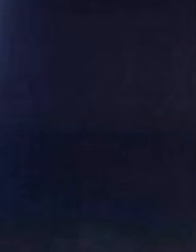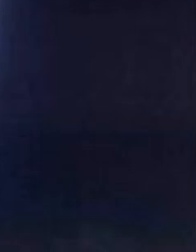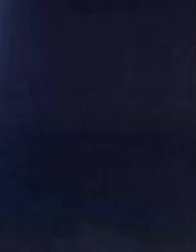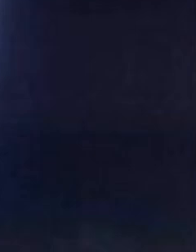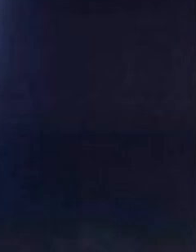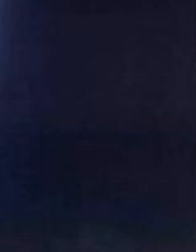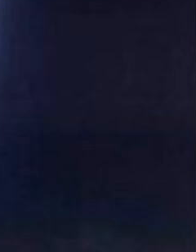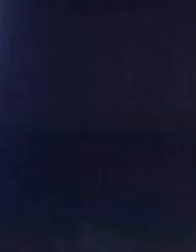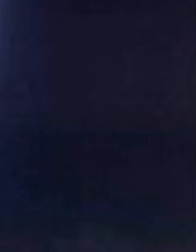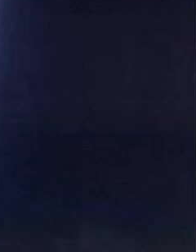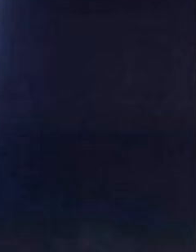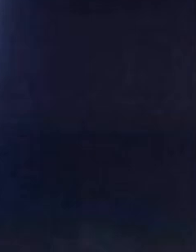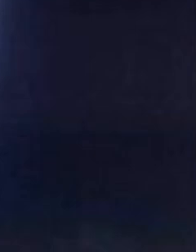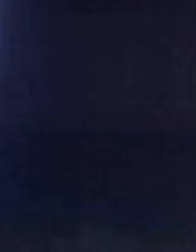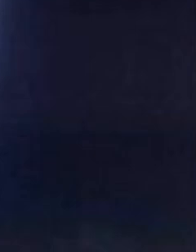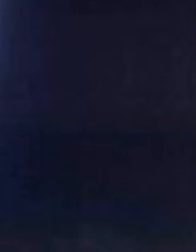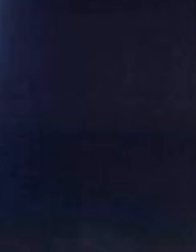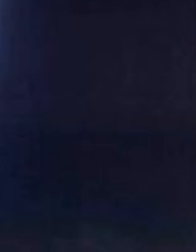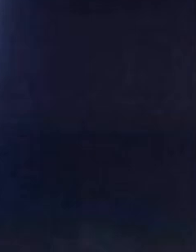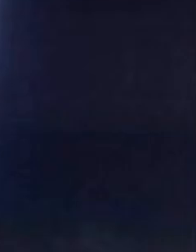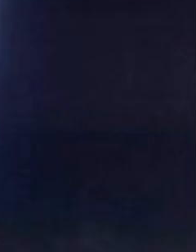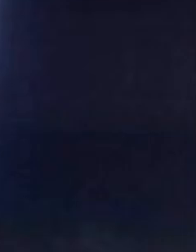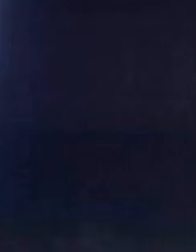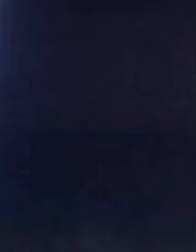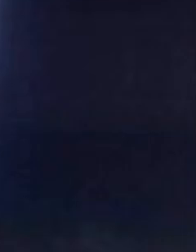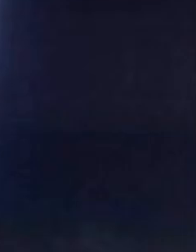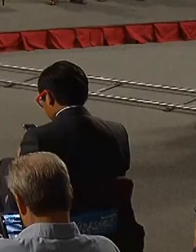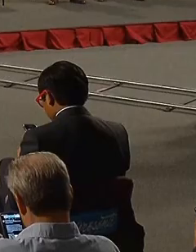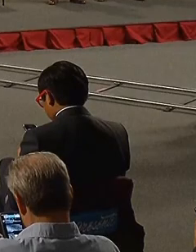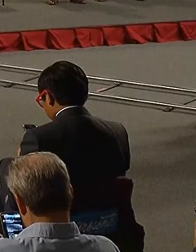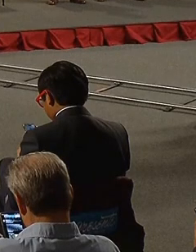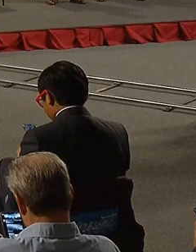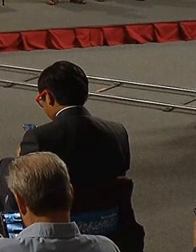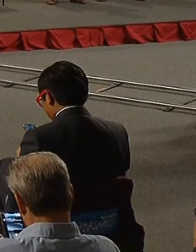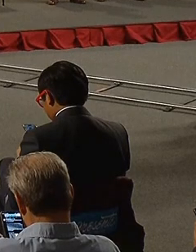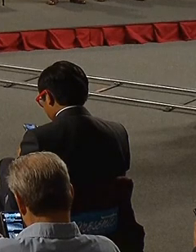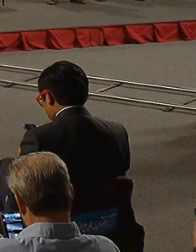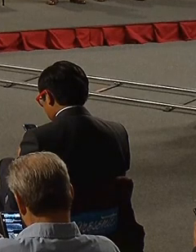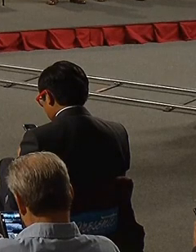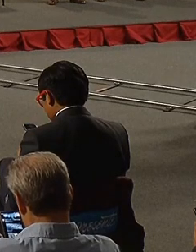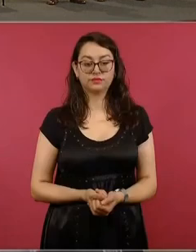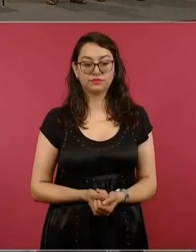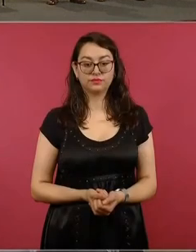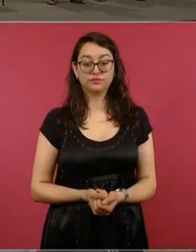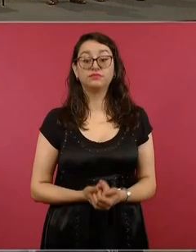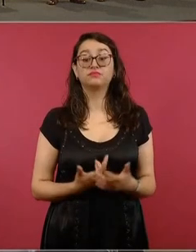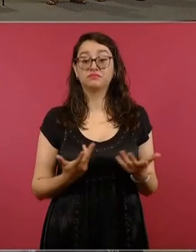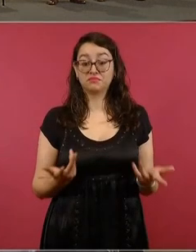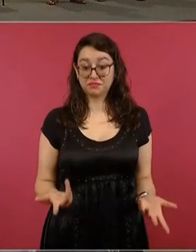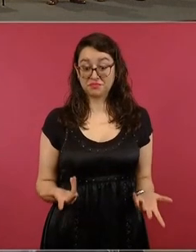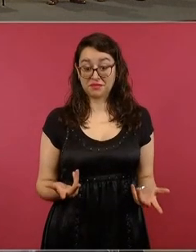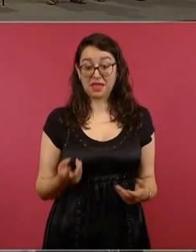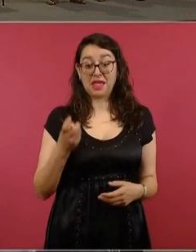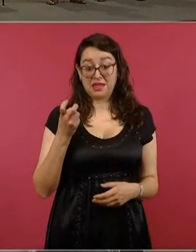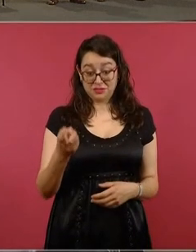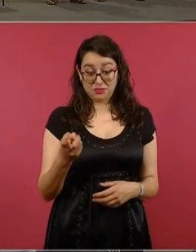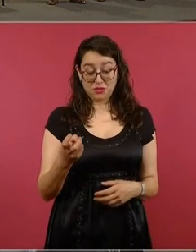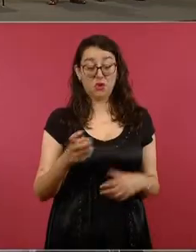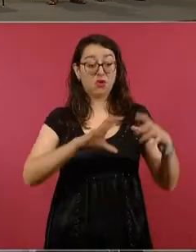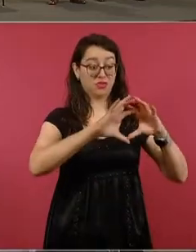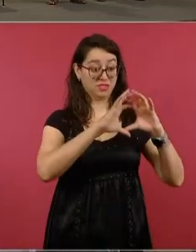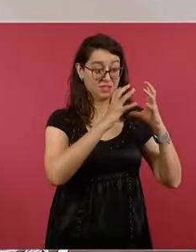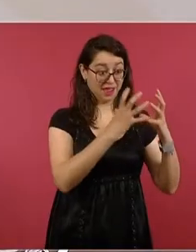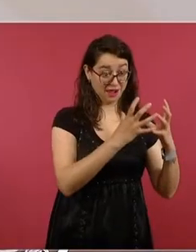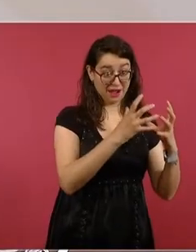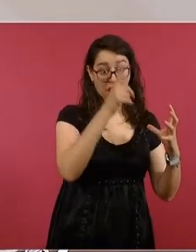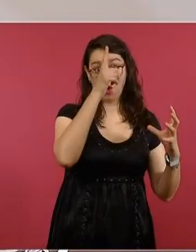tierra, bloqueando completamente la cara del sol. Así, las personas ubicadas justo en el centro de la sombra de la luna,